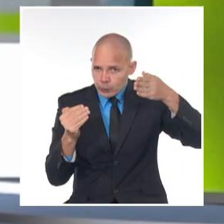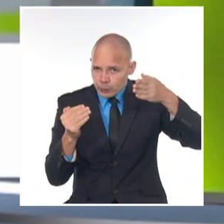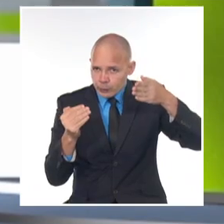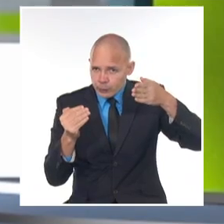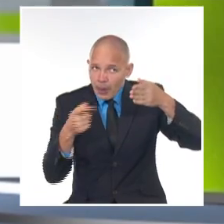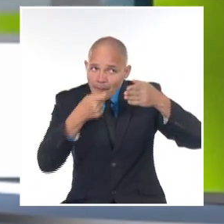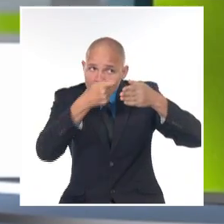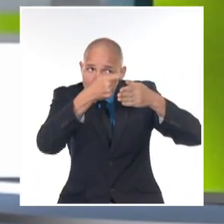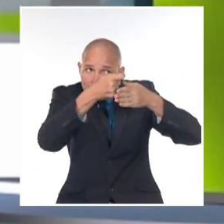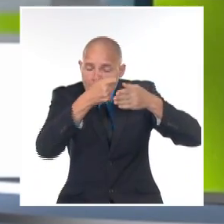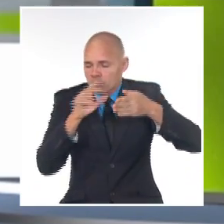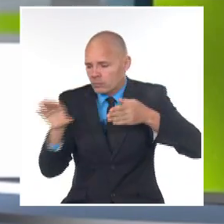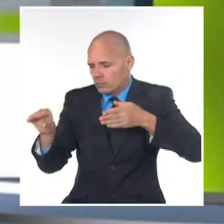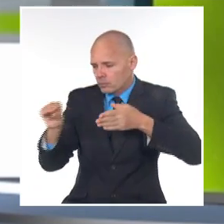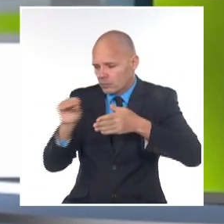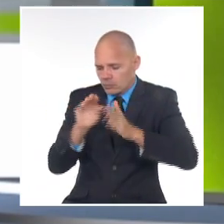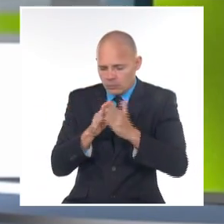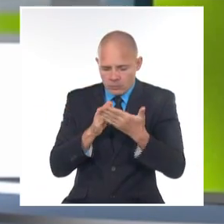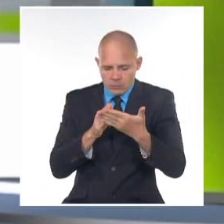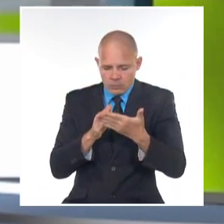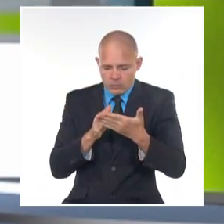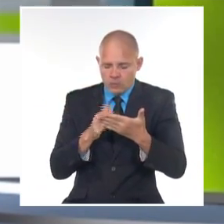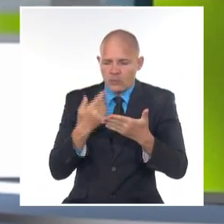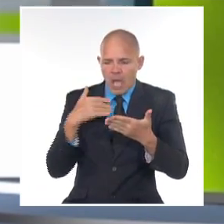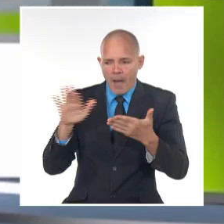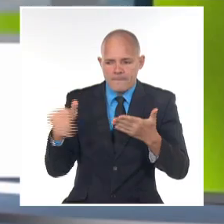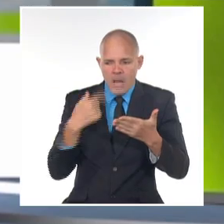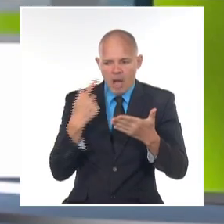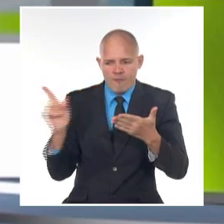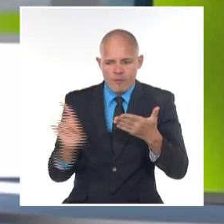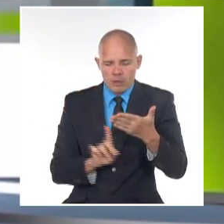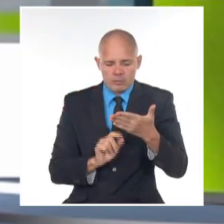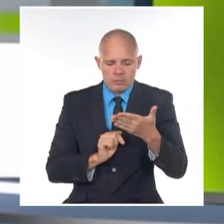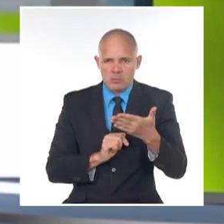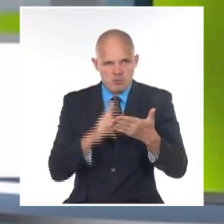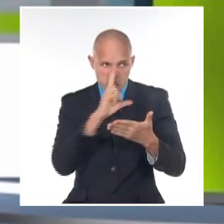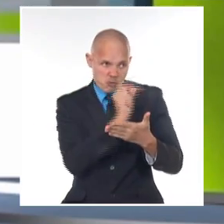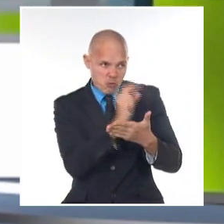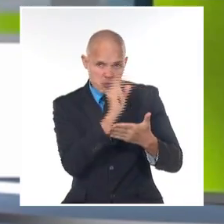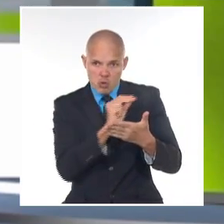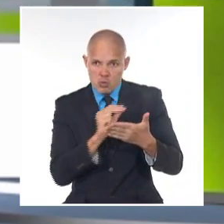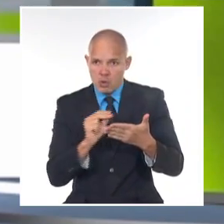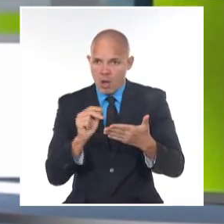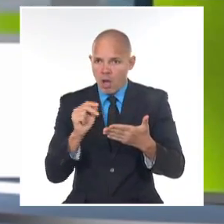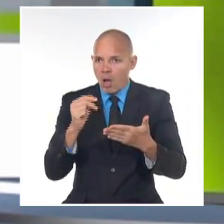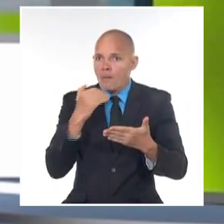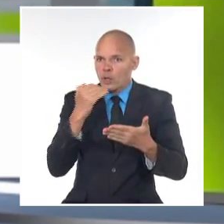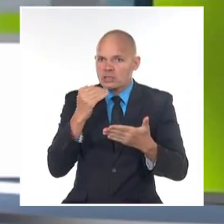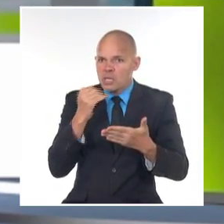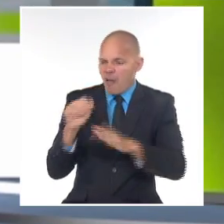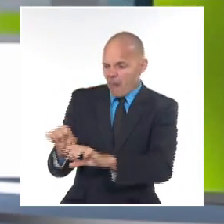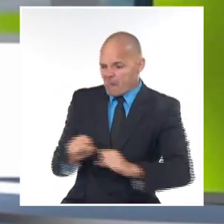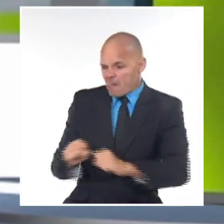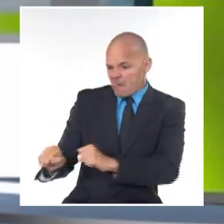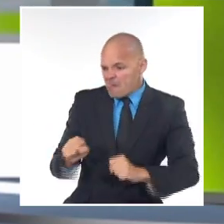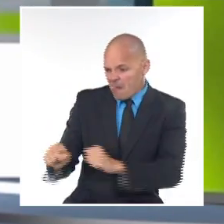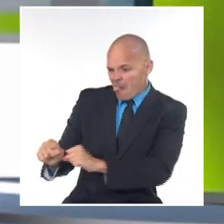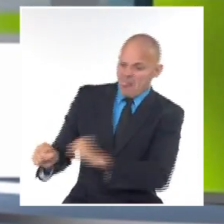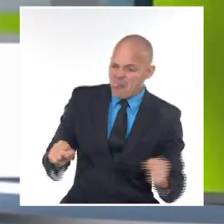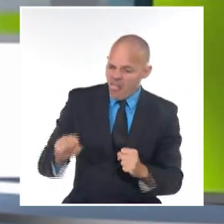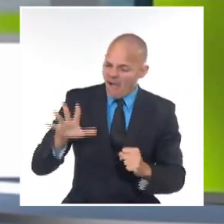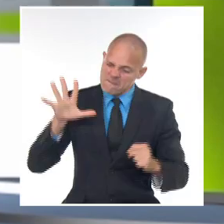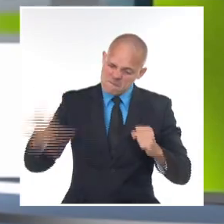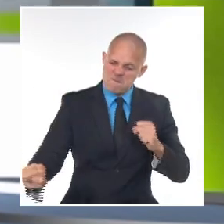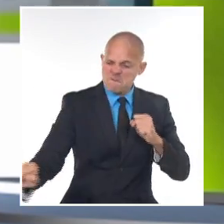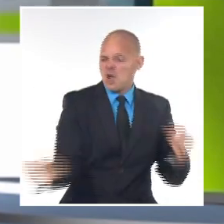del coche, vuelve a decir que no, a lo que los agentes responden con un forcejeo de la puerta y le intentan sacar a la fuerza. Es entonces cuando